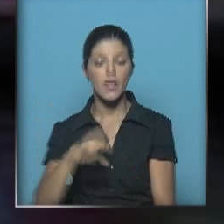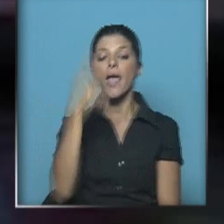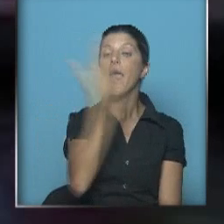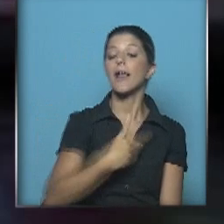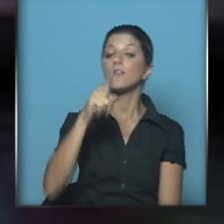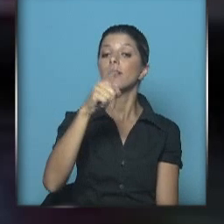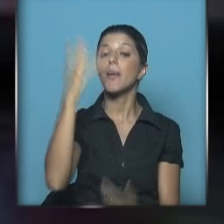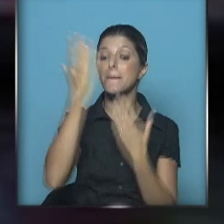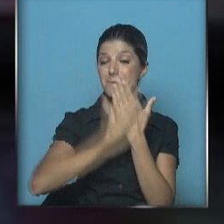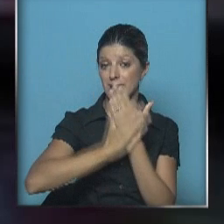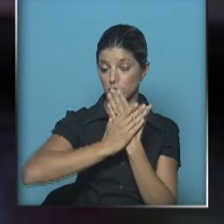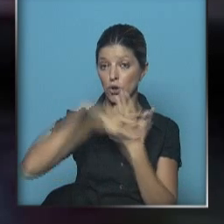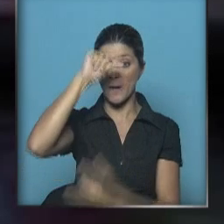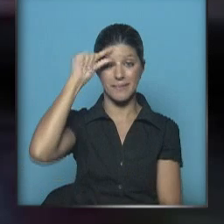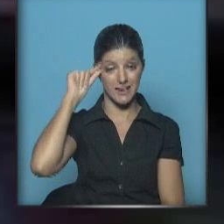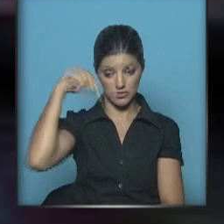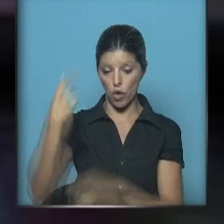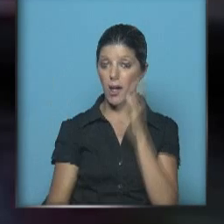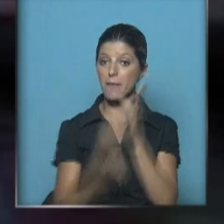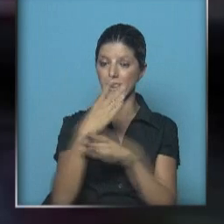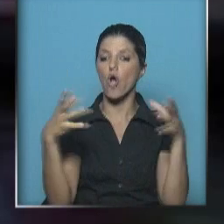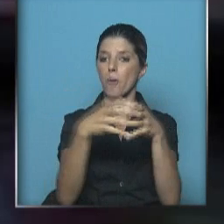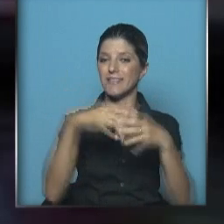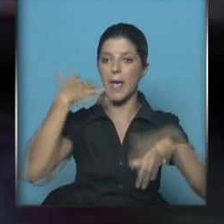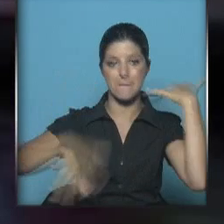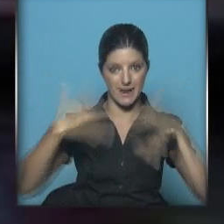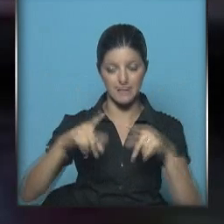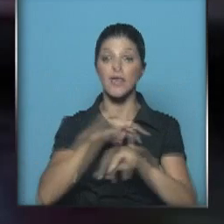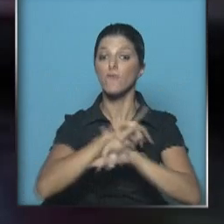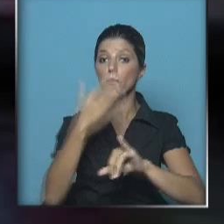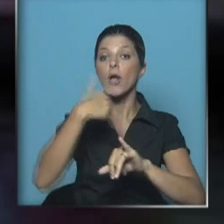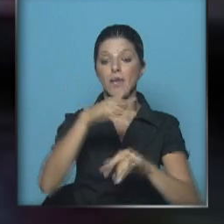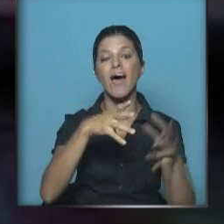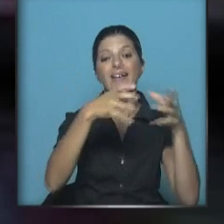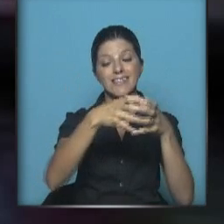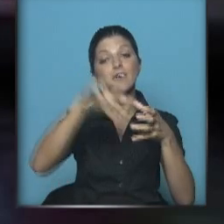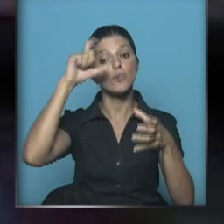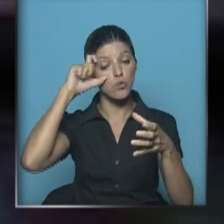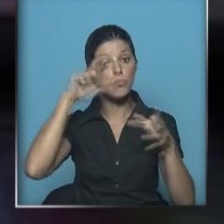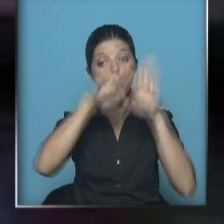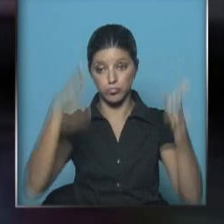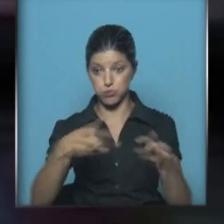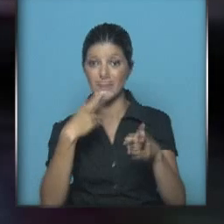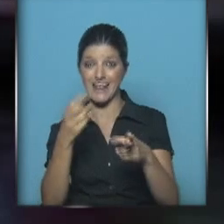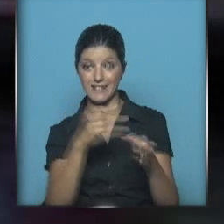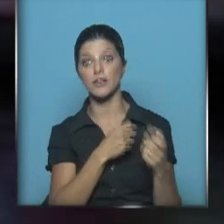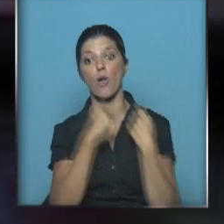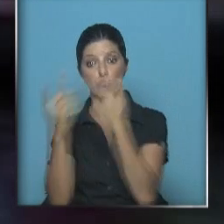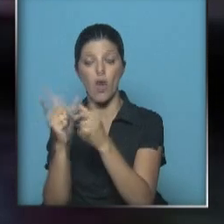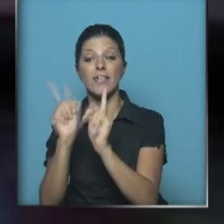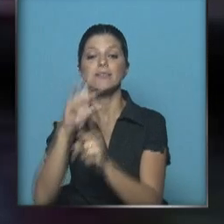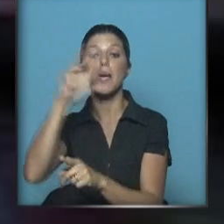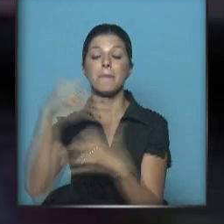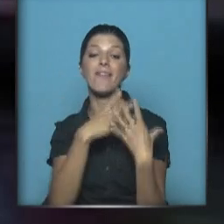Jorge Capitanich, encabezó esta mañana un comité de emergencia. Anunció el envío de 10 equipos de generación eléctrica y el plan de ayuda del ANSES destinado